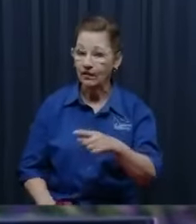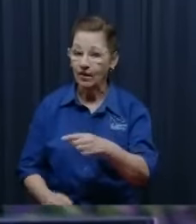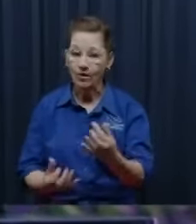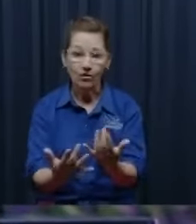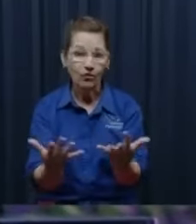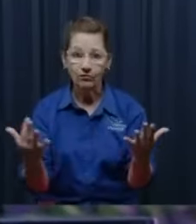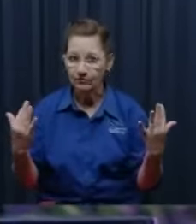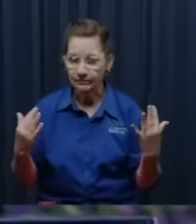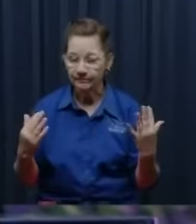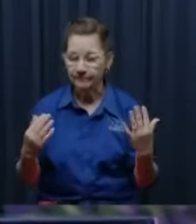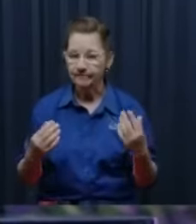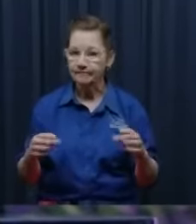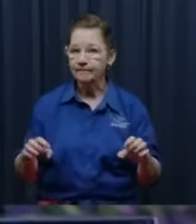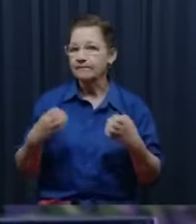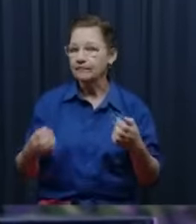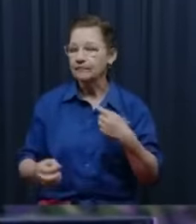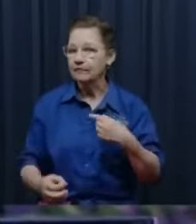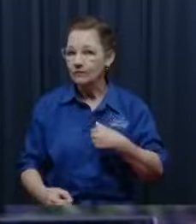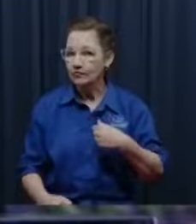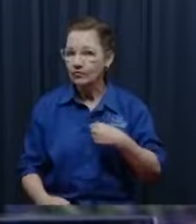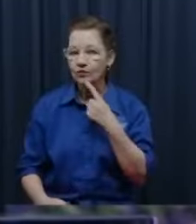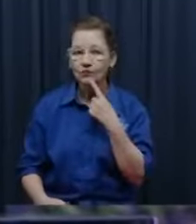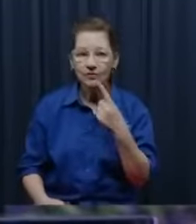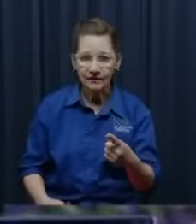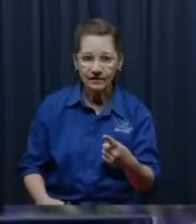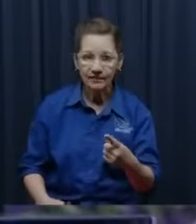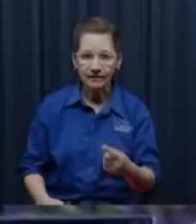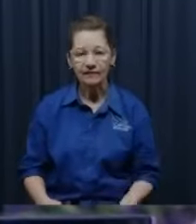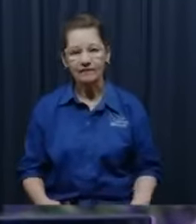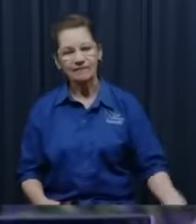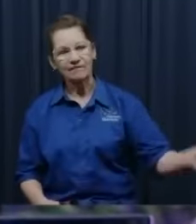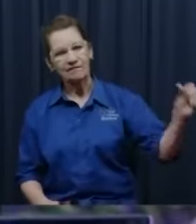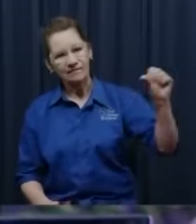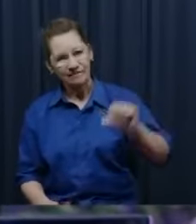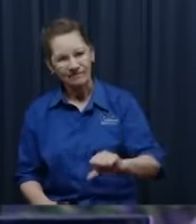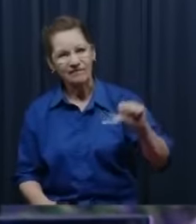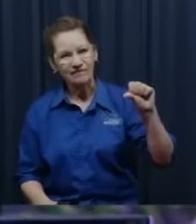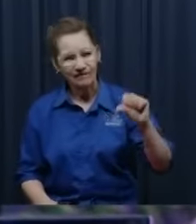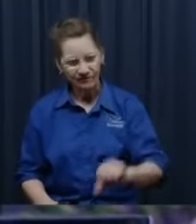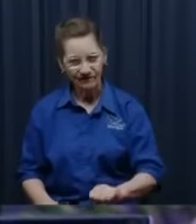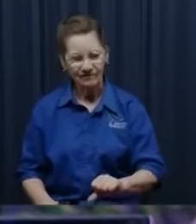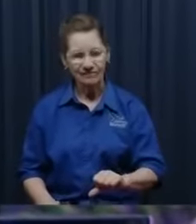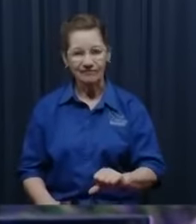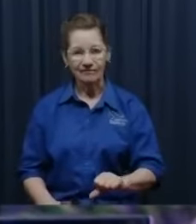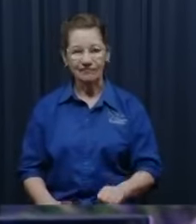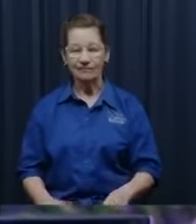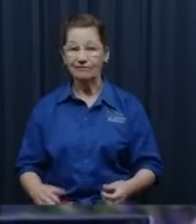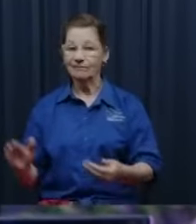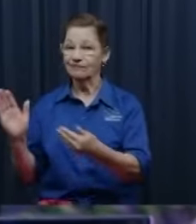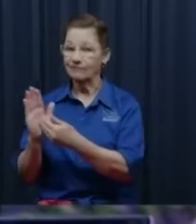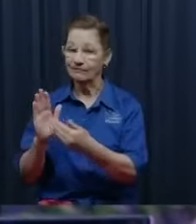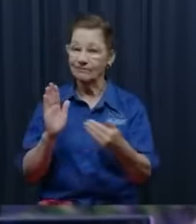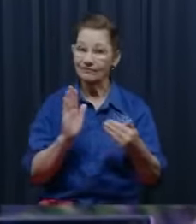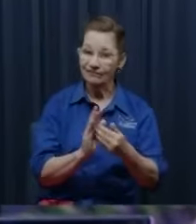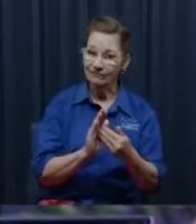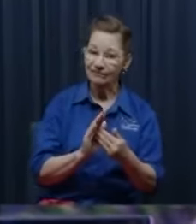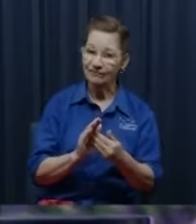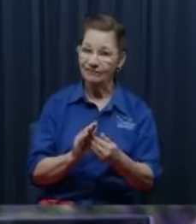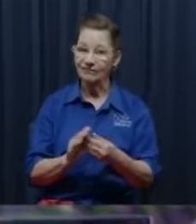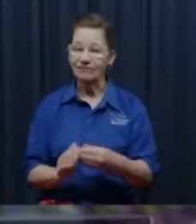estoy diciendo que el mal que acarrea ponerse contra Israel no